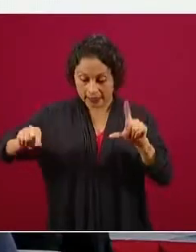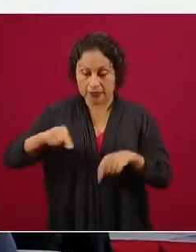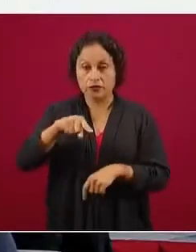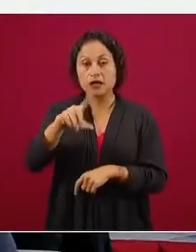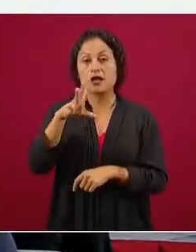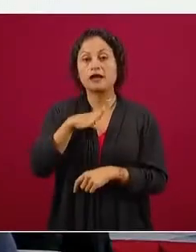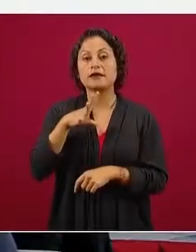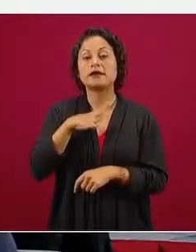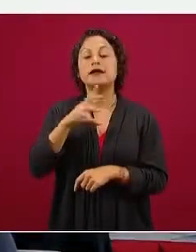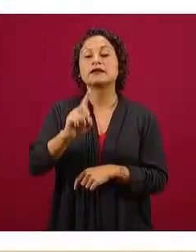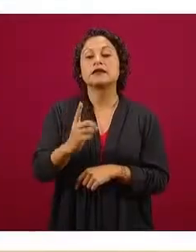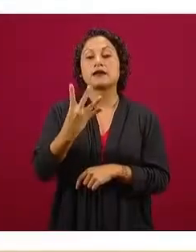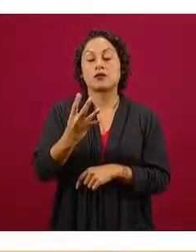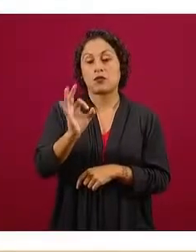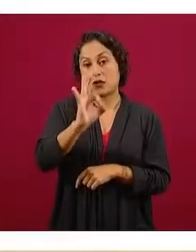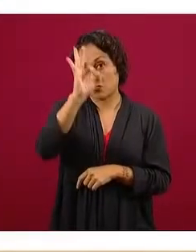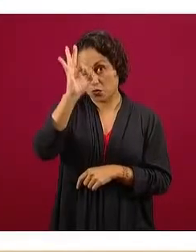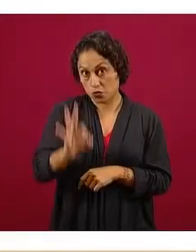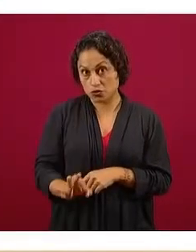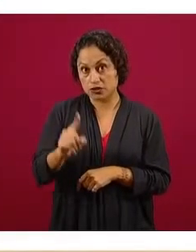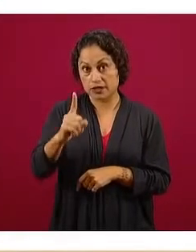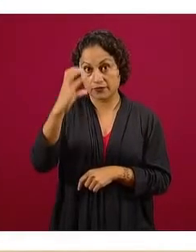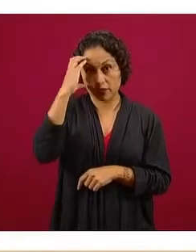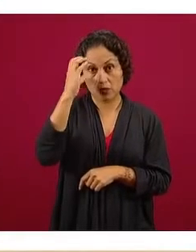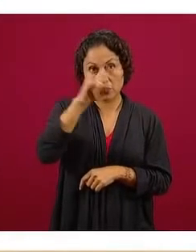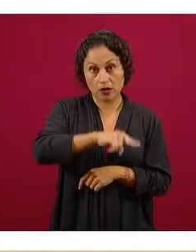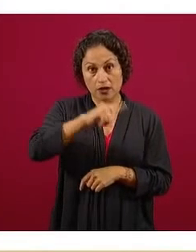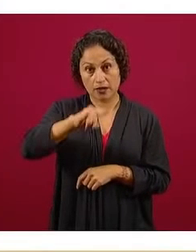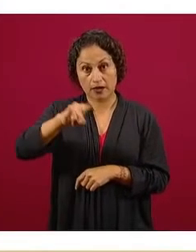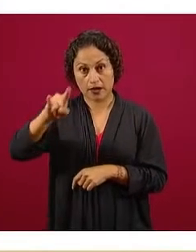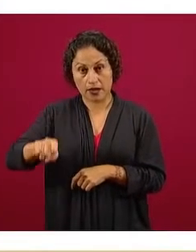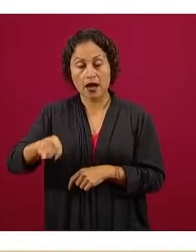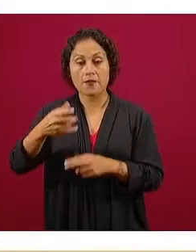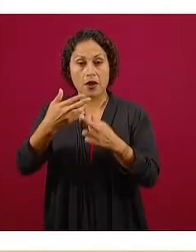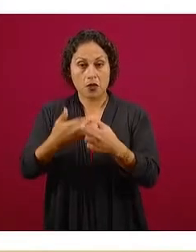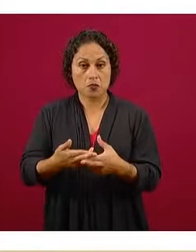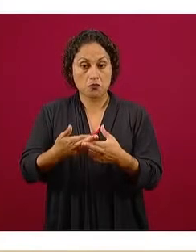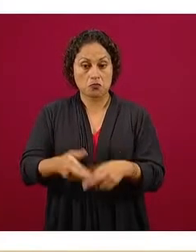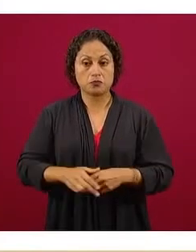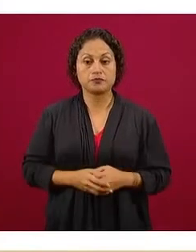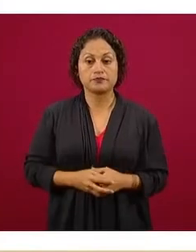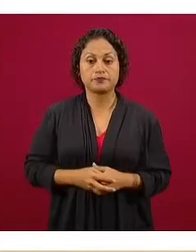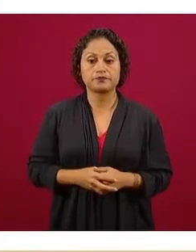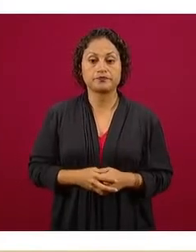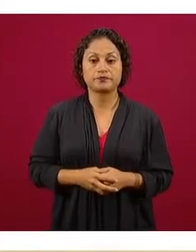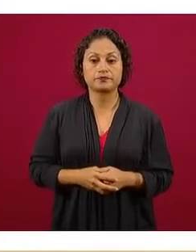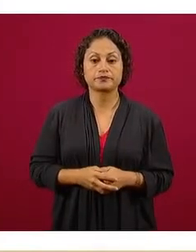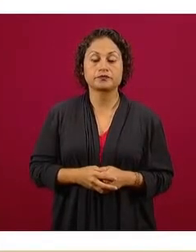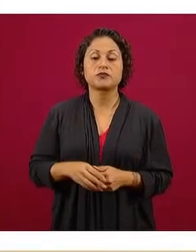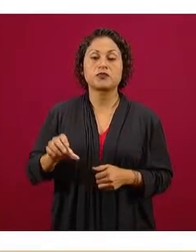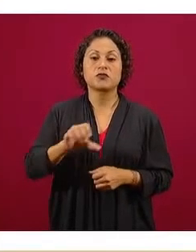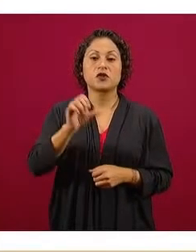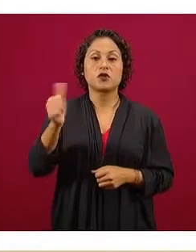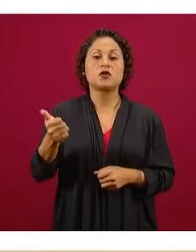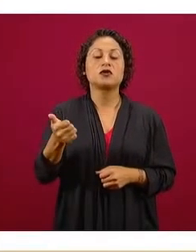del 34% de estas camas, esto se mantiene igual al día de ayer, dejan disponibles